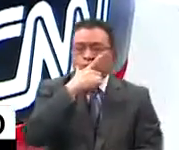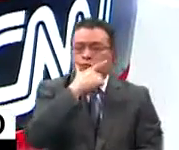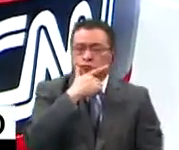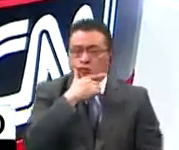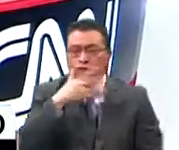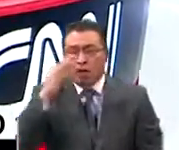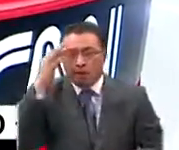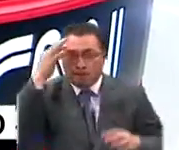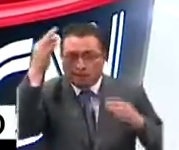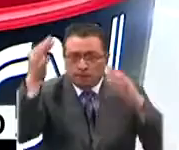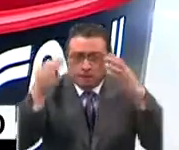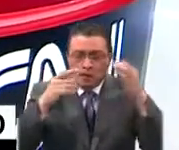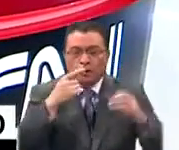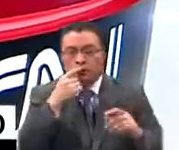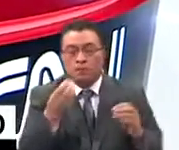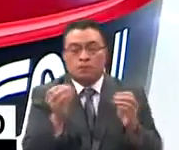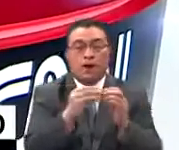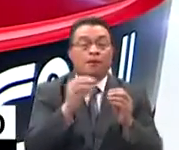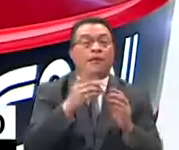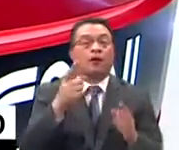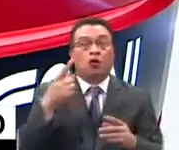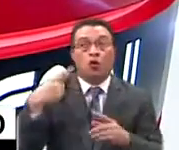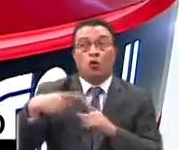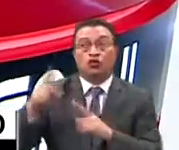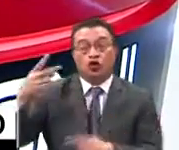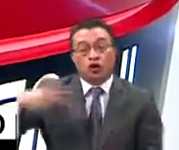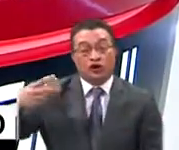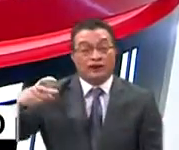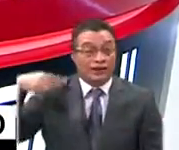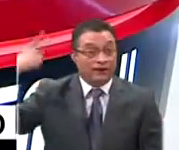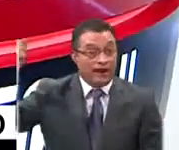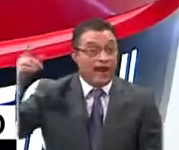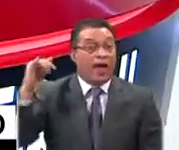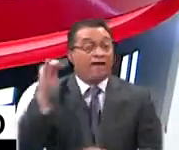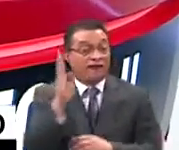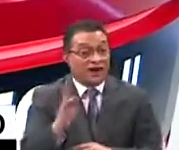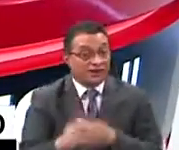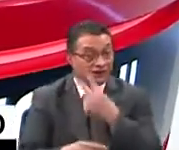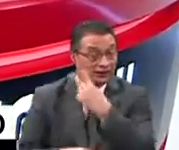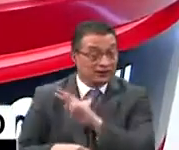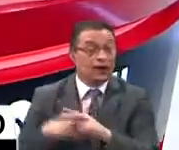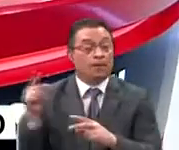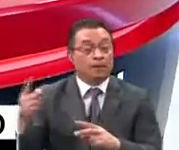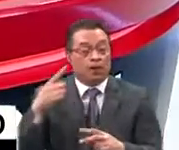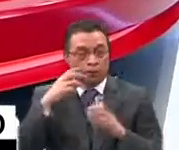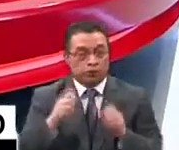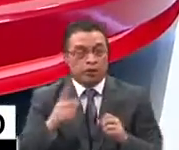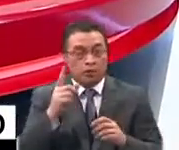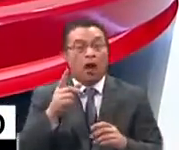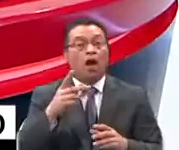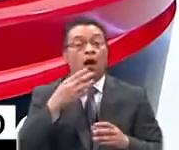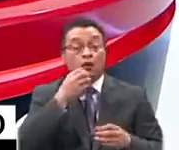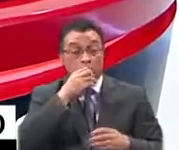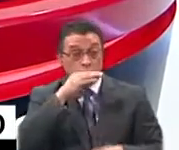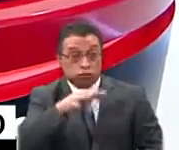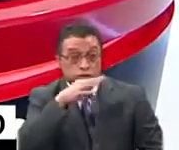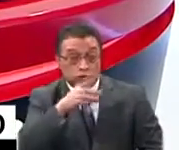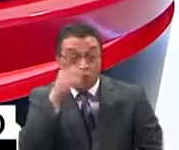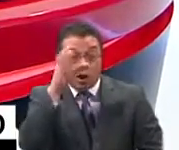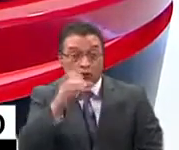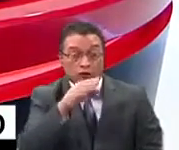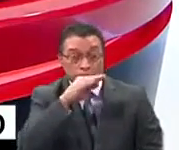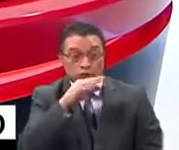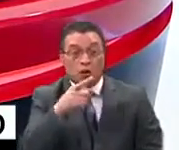una publicación de un medio extranjero, de una persona que va posiblemente en el marco de la delación compensada